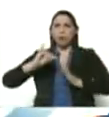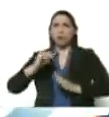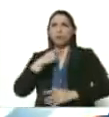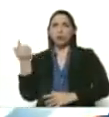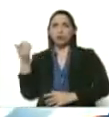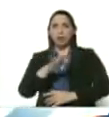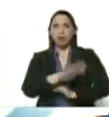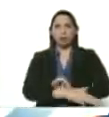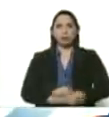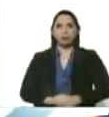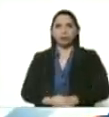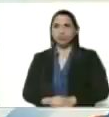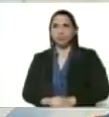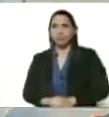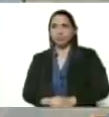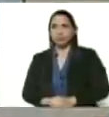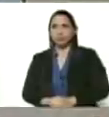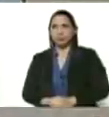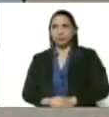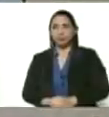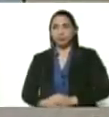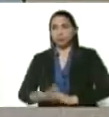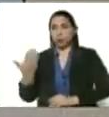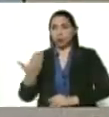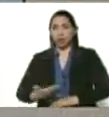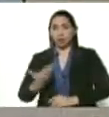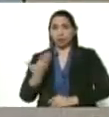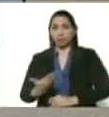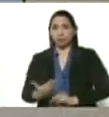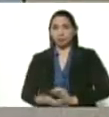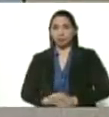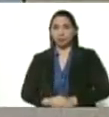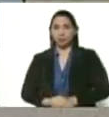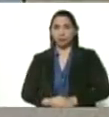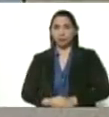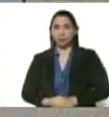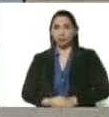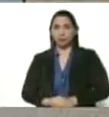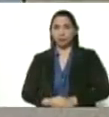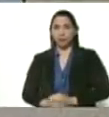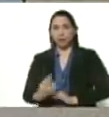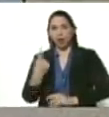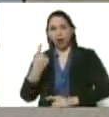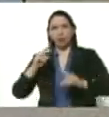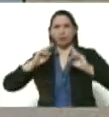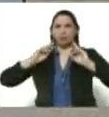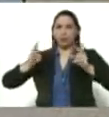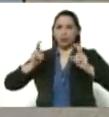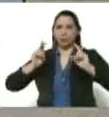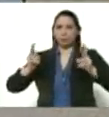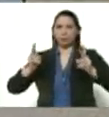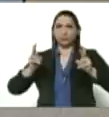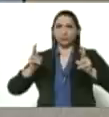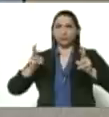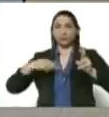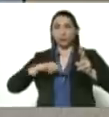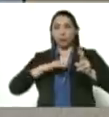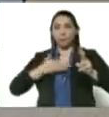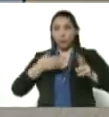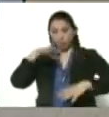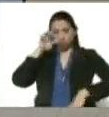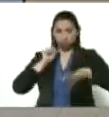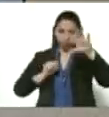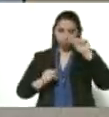mortal. Muy importante, uno de los temas que, bueno, hemos podido